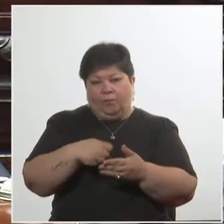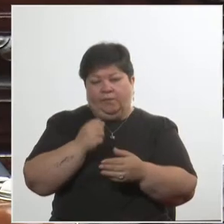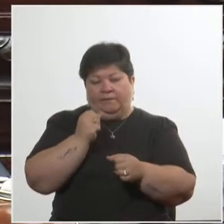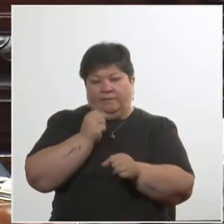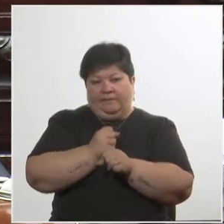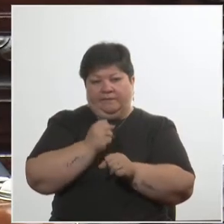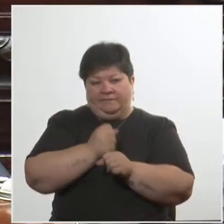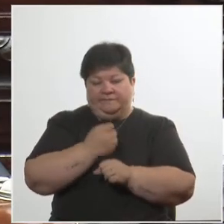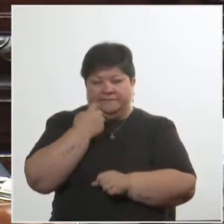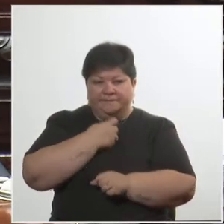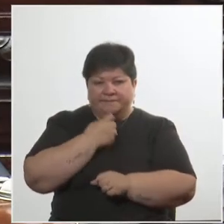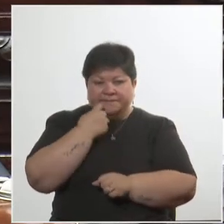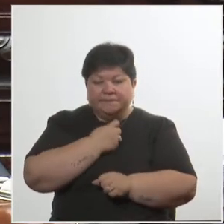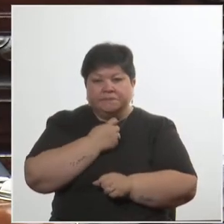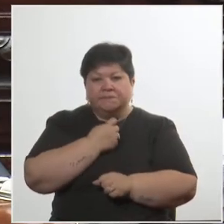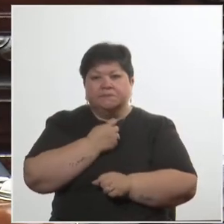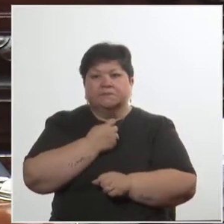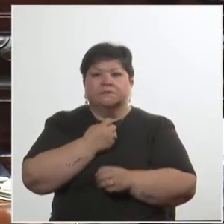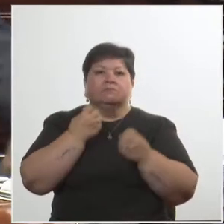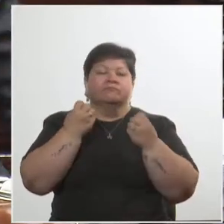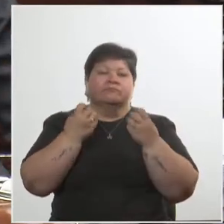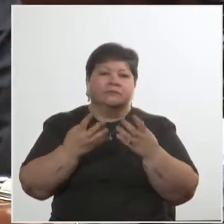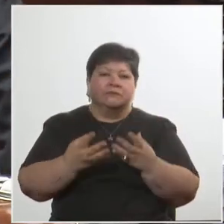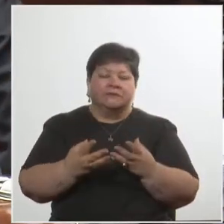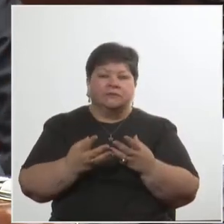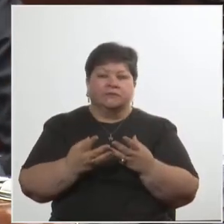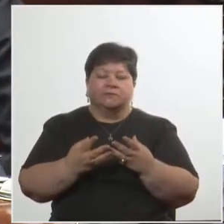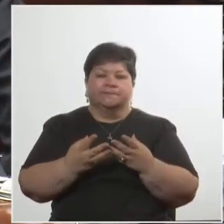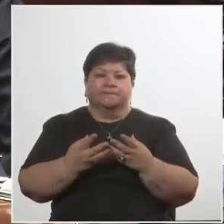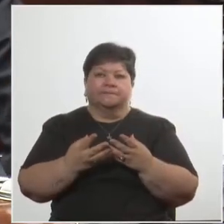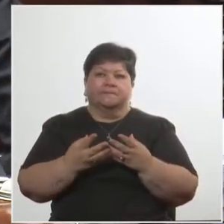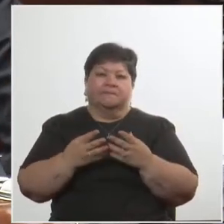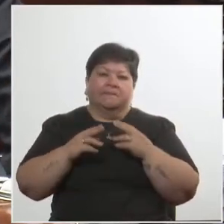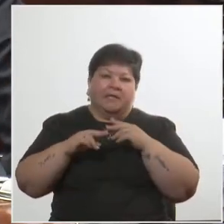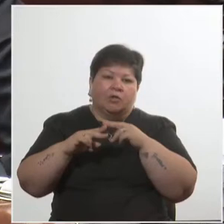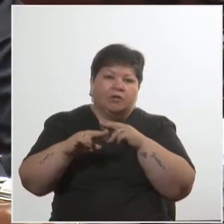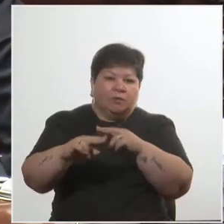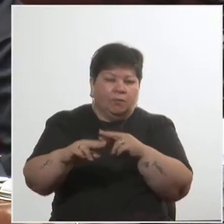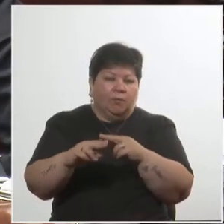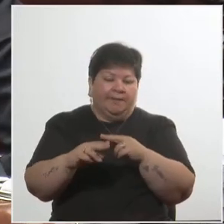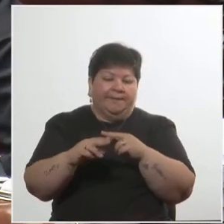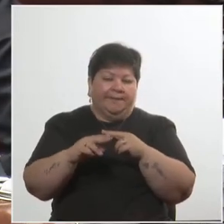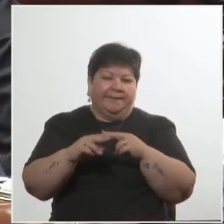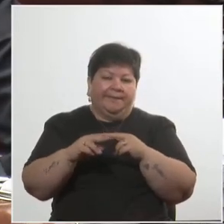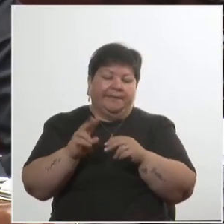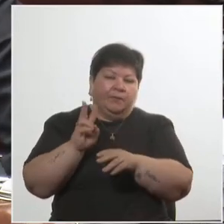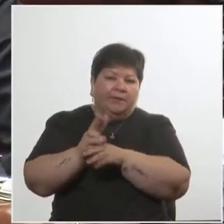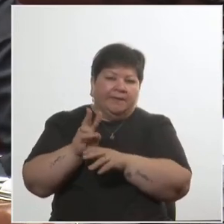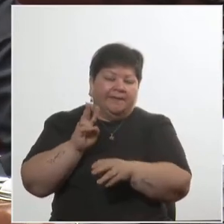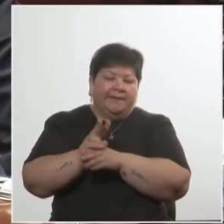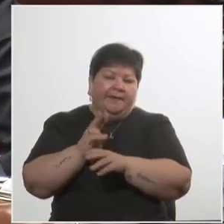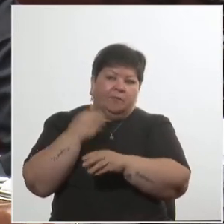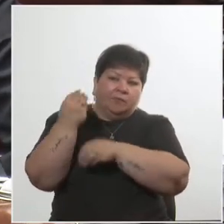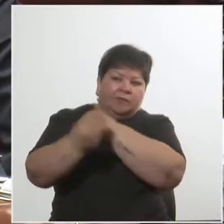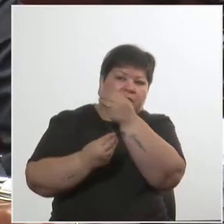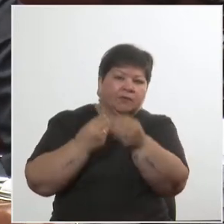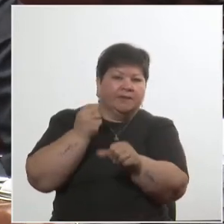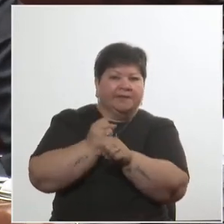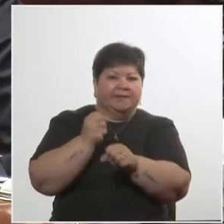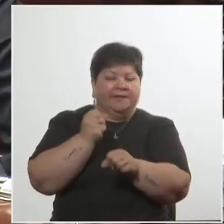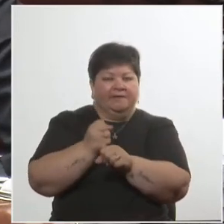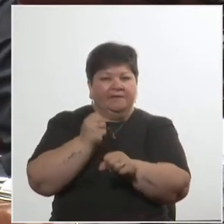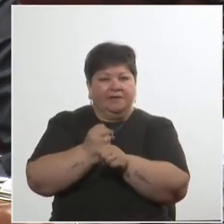en forma de procurar colaborar con la preservación de los puestos de trabajo de este personal que es personal calificado